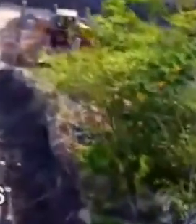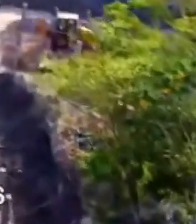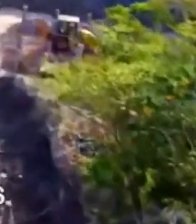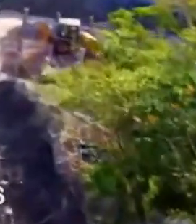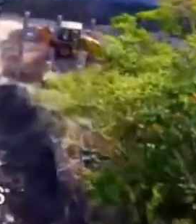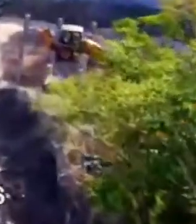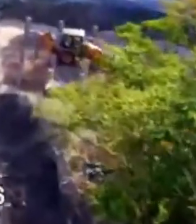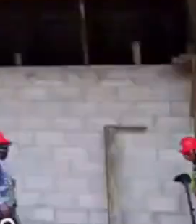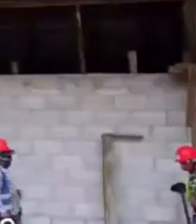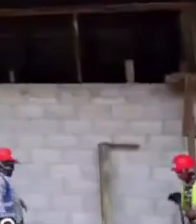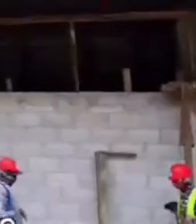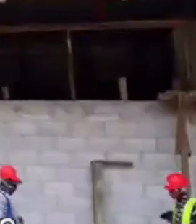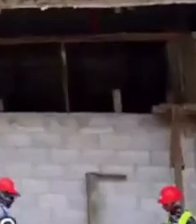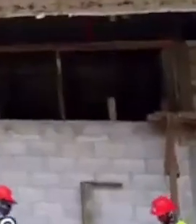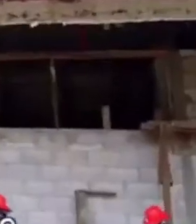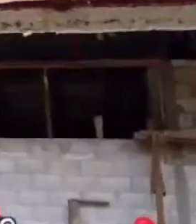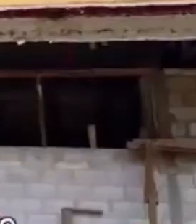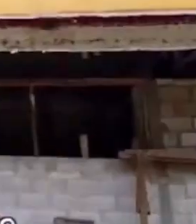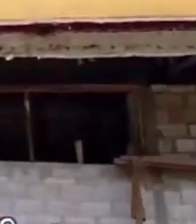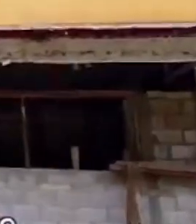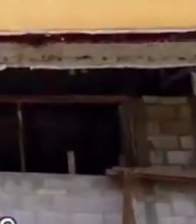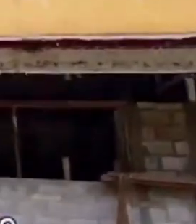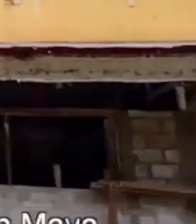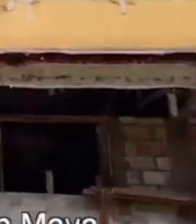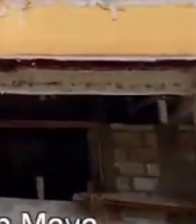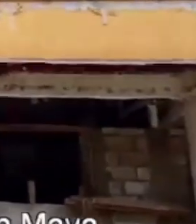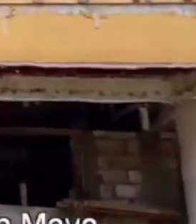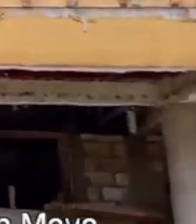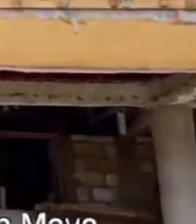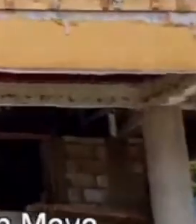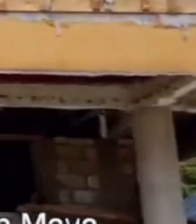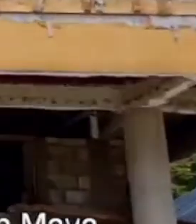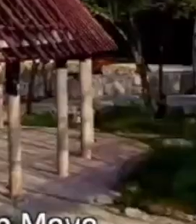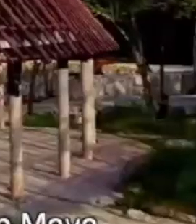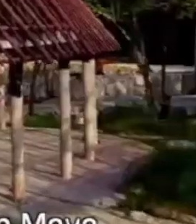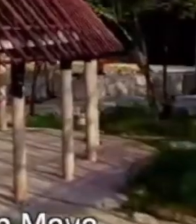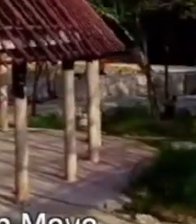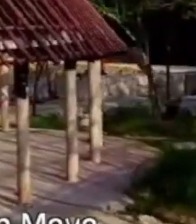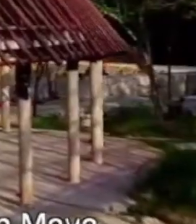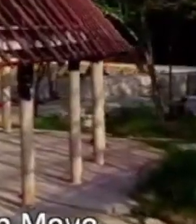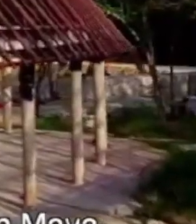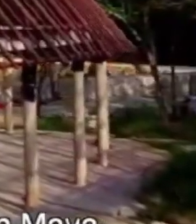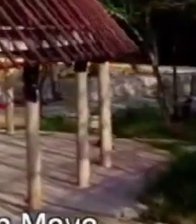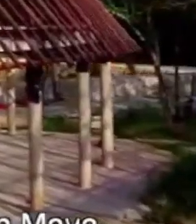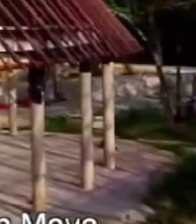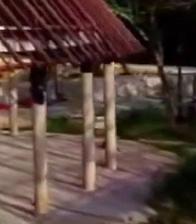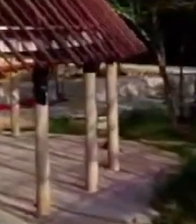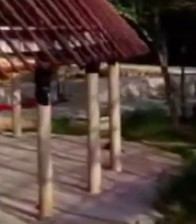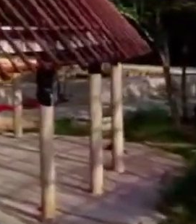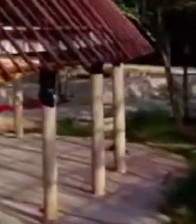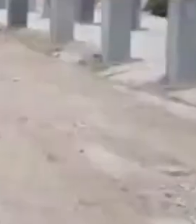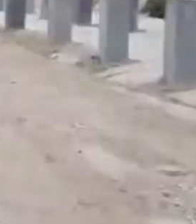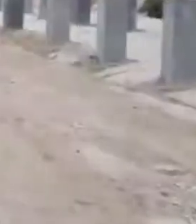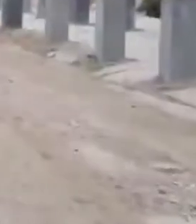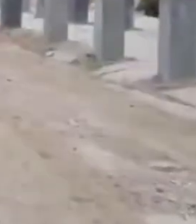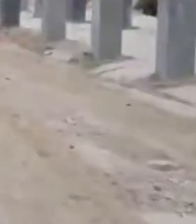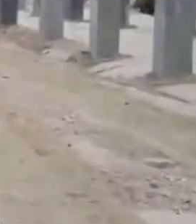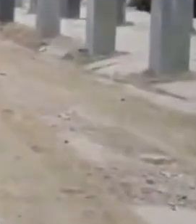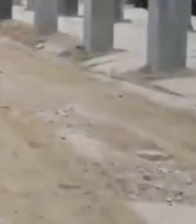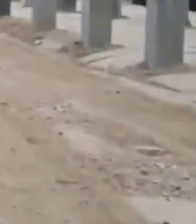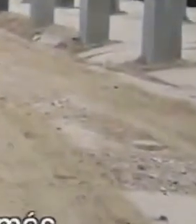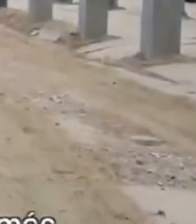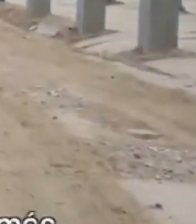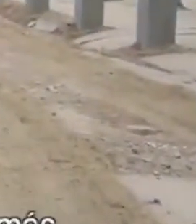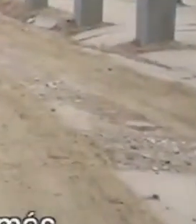Palenque, Chiapas, lo cual forma parte del mejoramiento de zonas arqueológicas en la ruta del Tren Maya. El Centro de Atención a